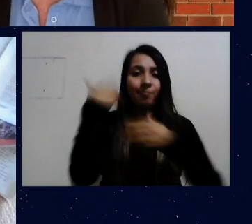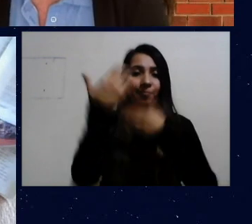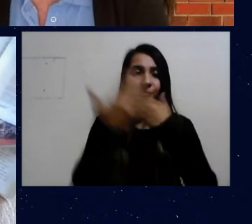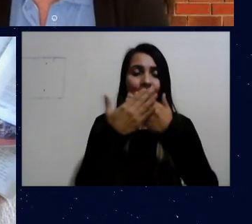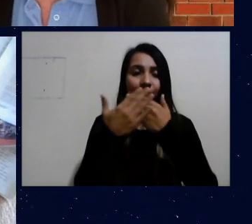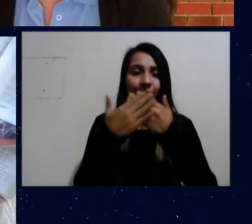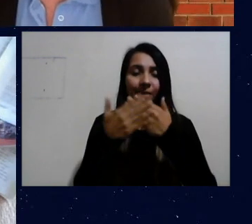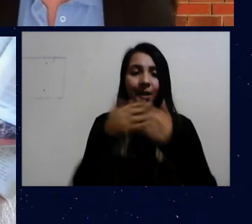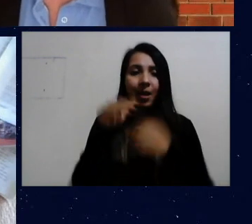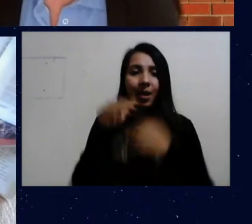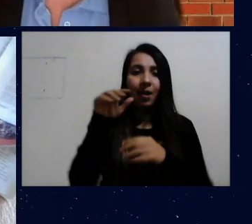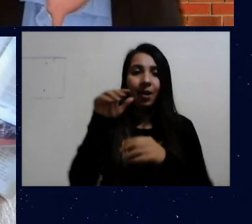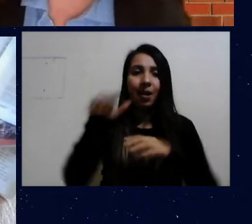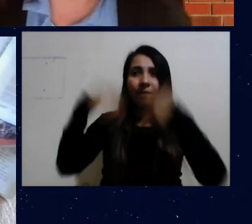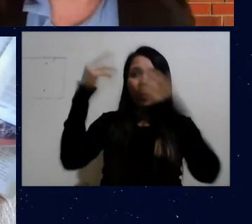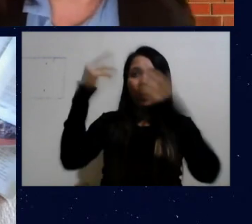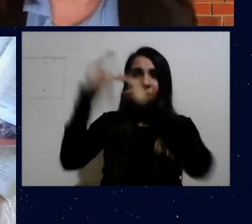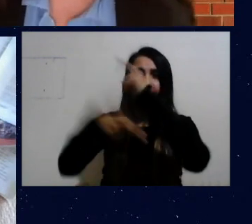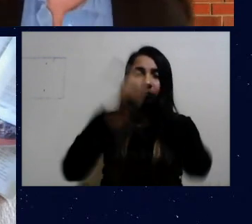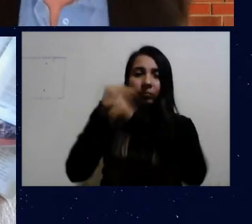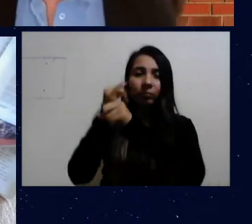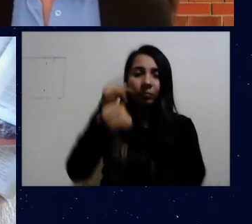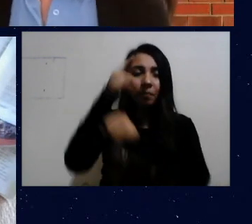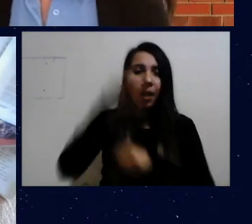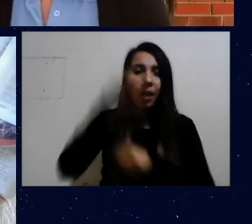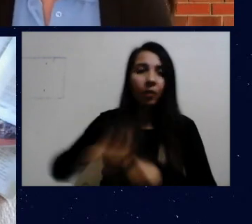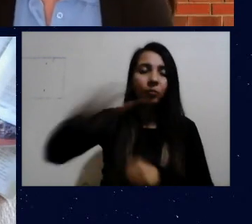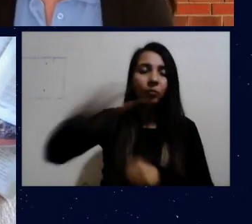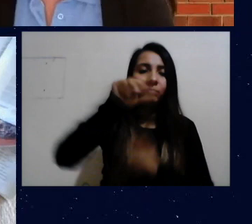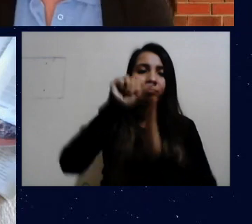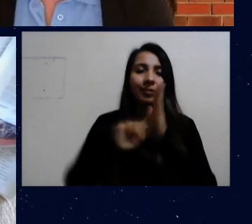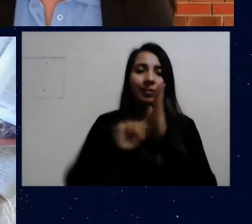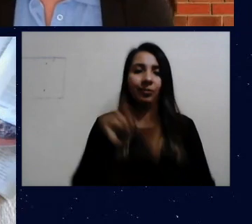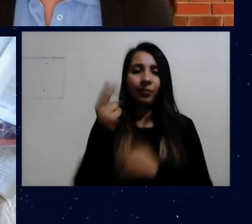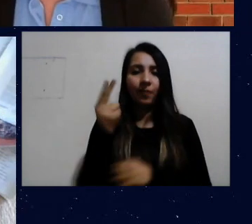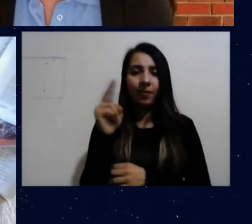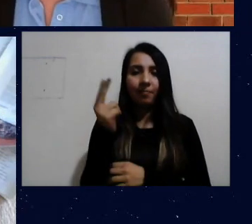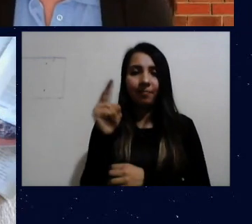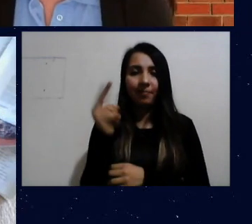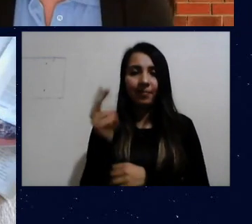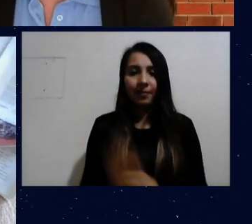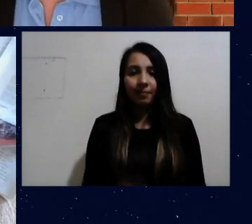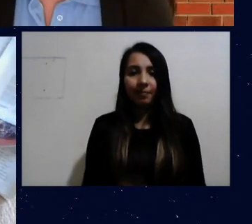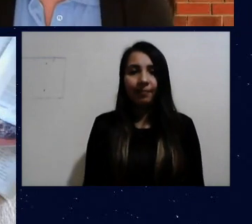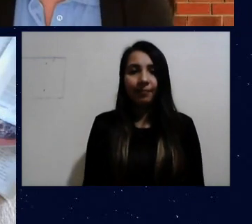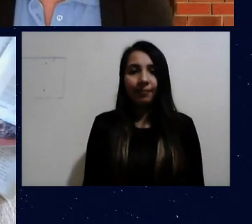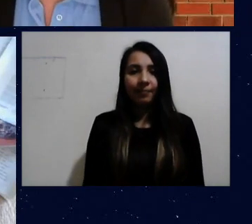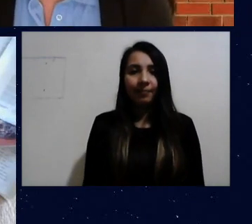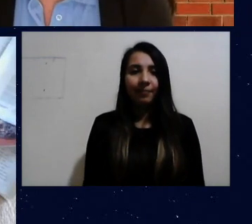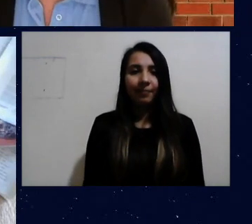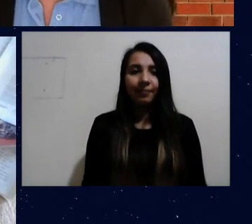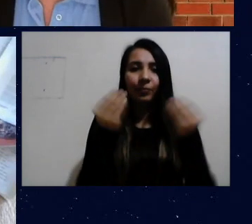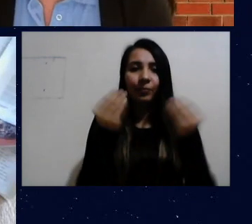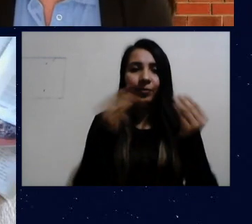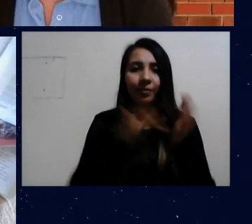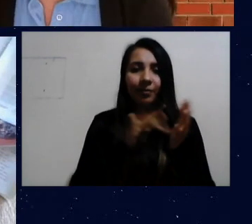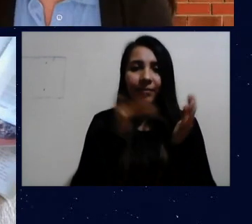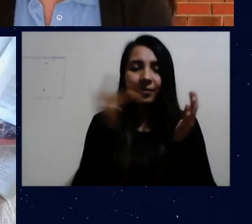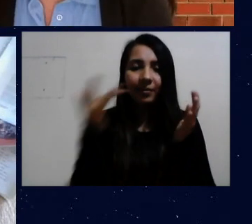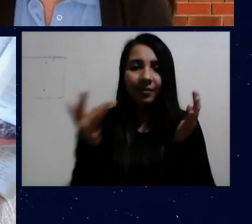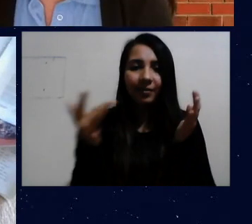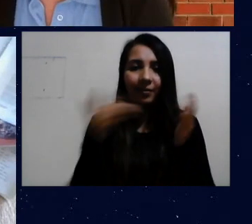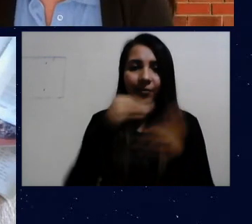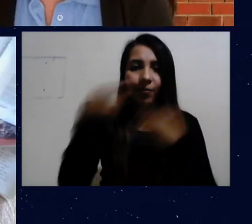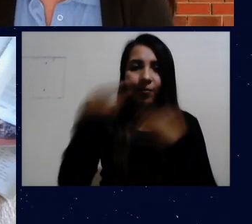también. Vale. Pues muchas gracias a todos vosotros, a los que me habéis invitado, por darme la oportunidad de